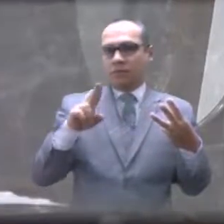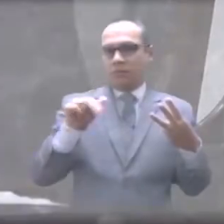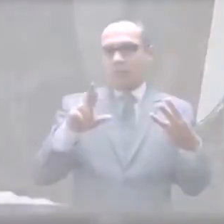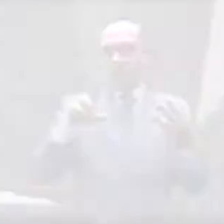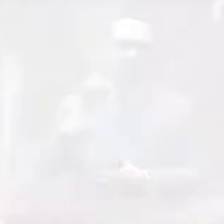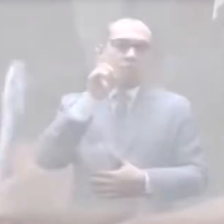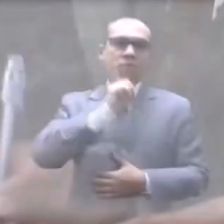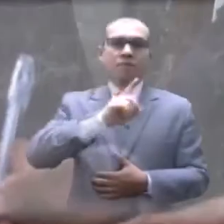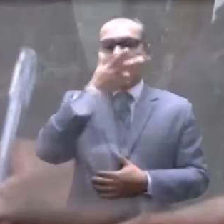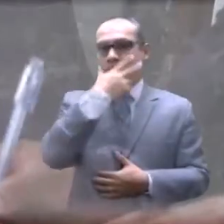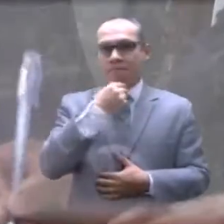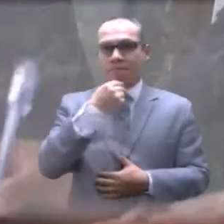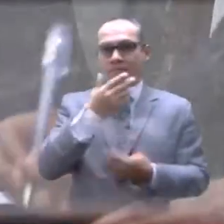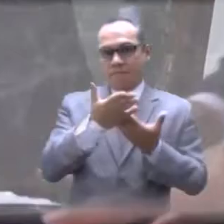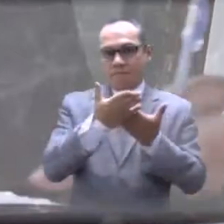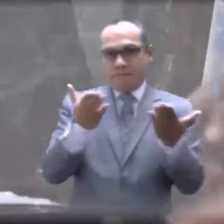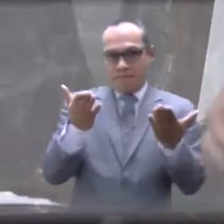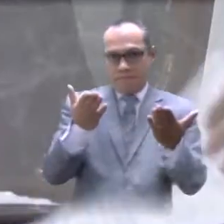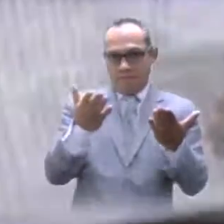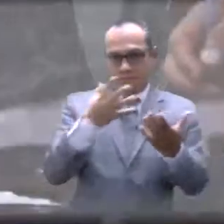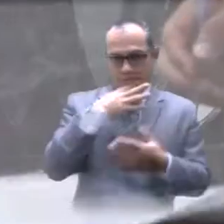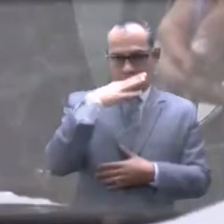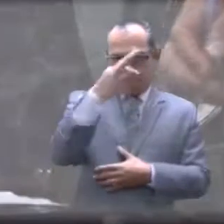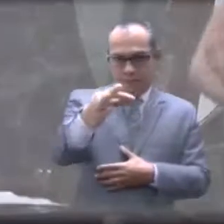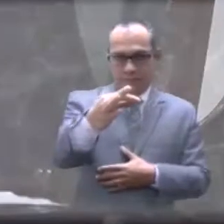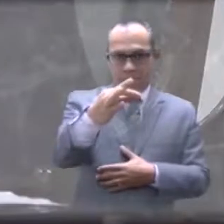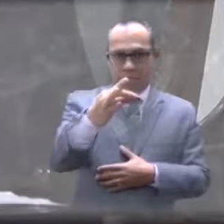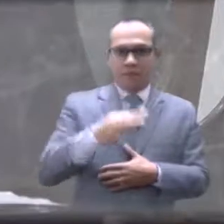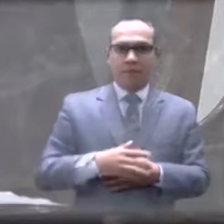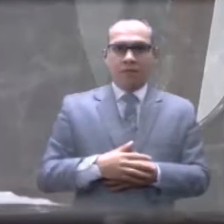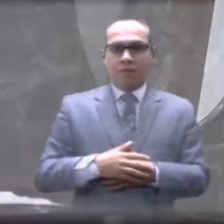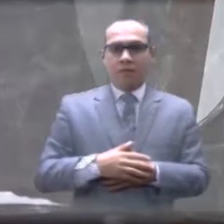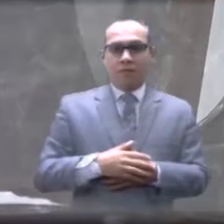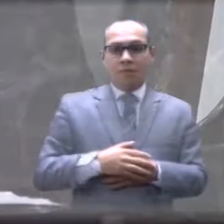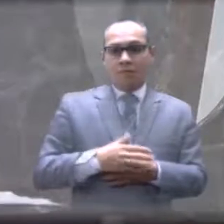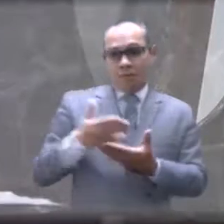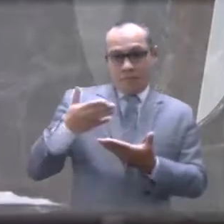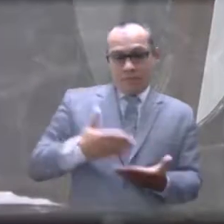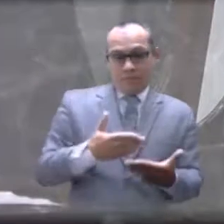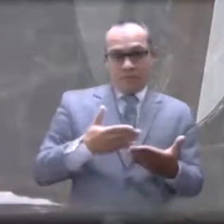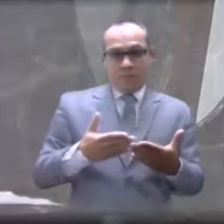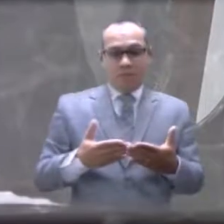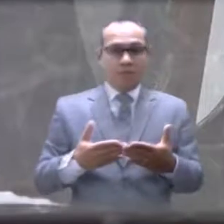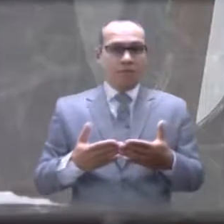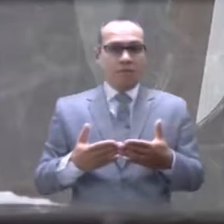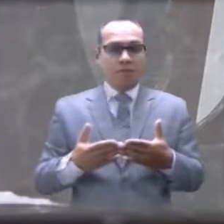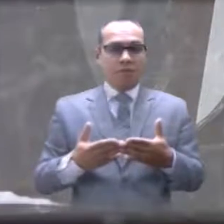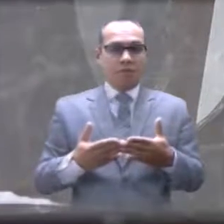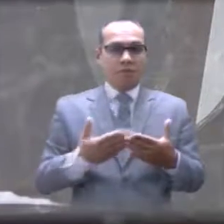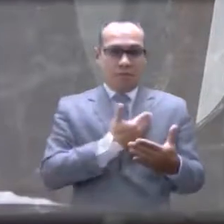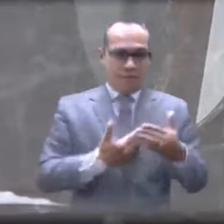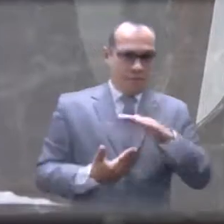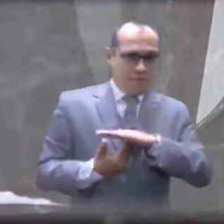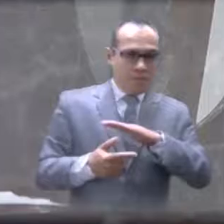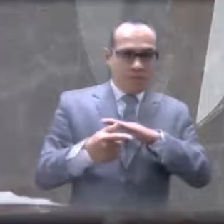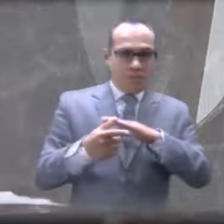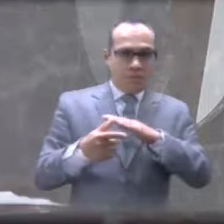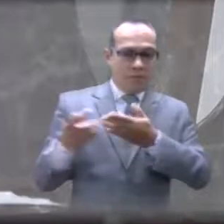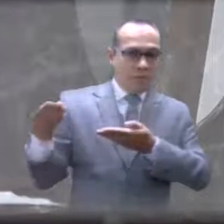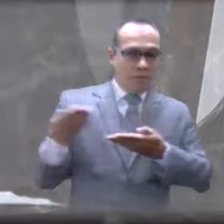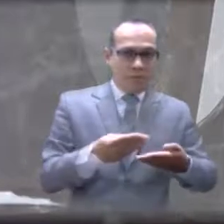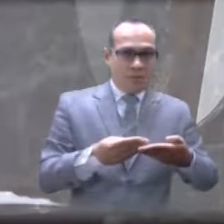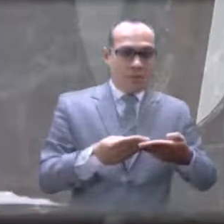del Ángel. Les comunico que se recibió en esta presidencia el oficio suscrito por el